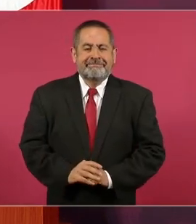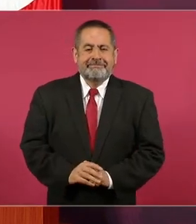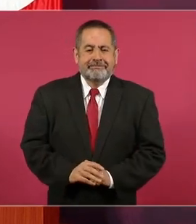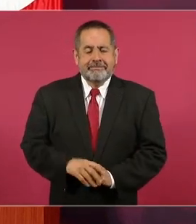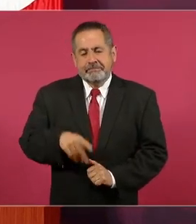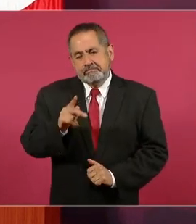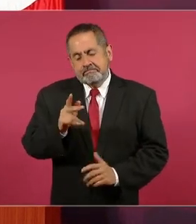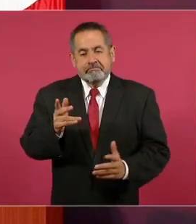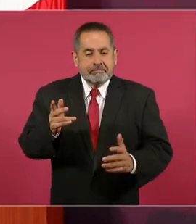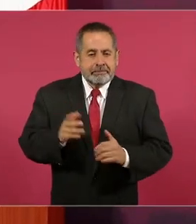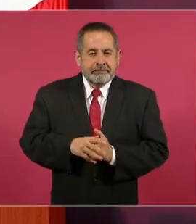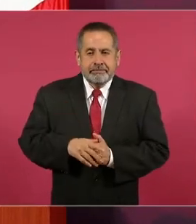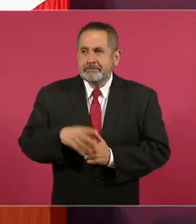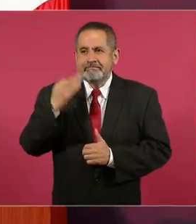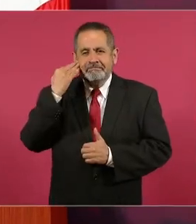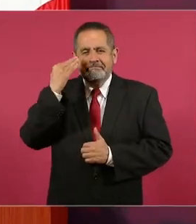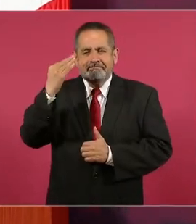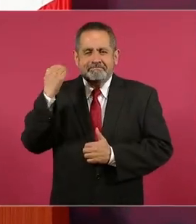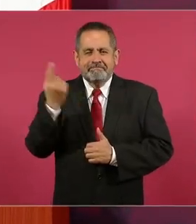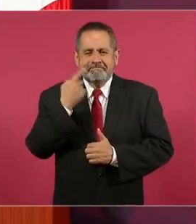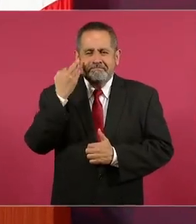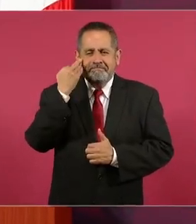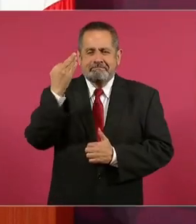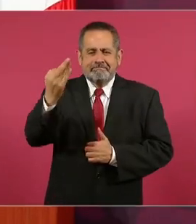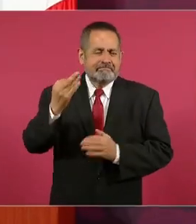Pero es la temporada.